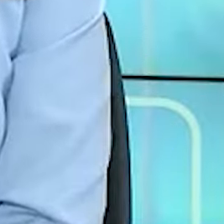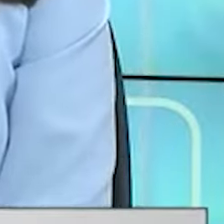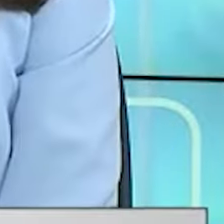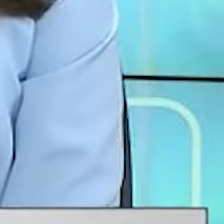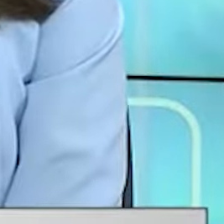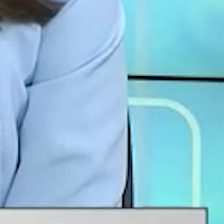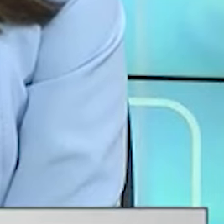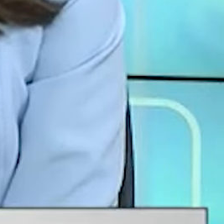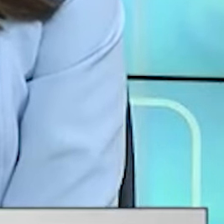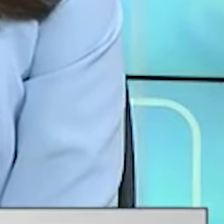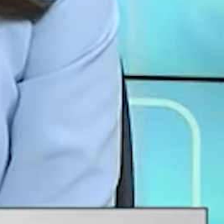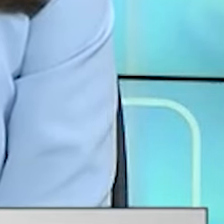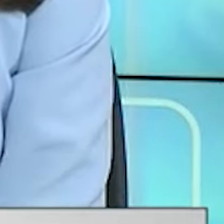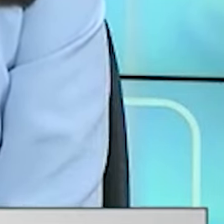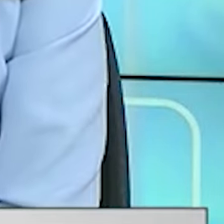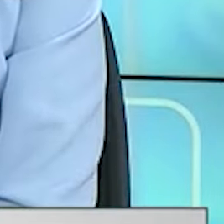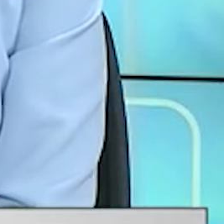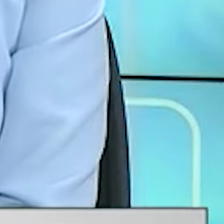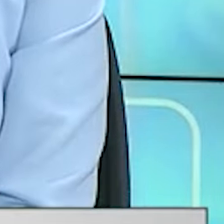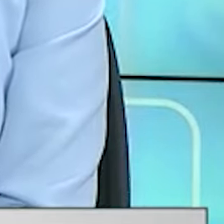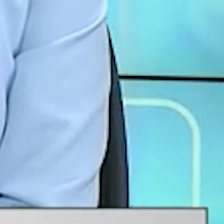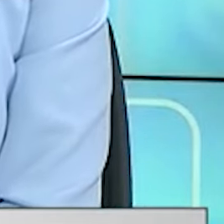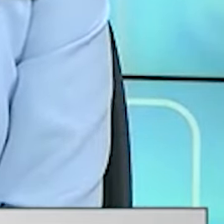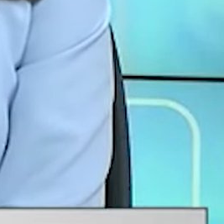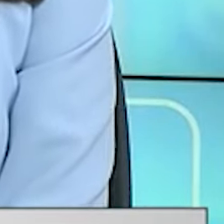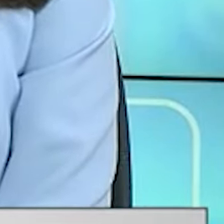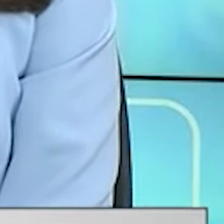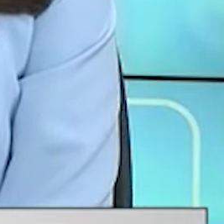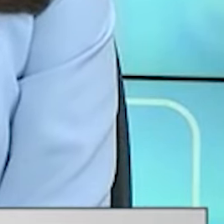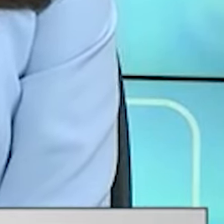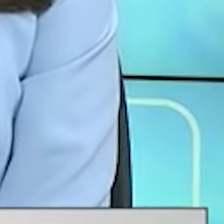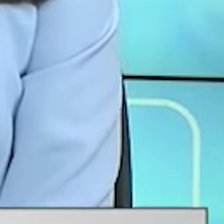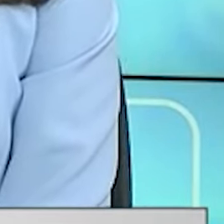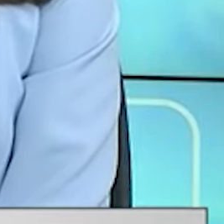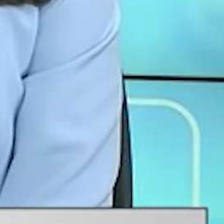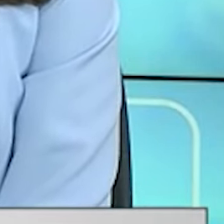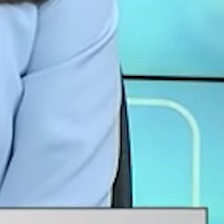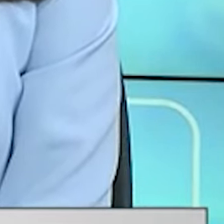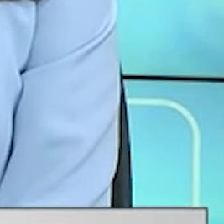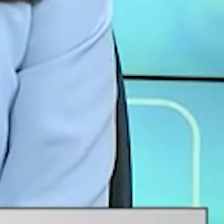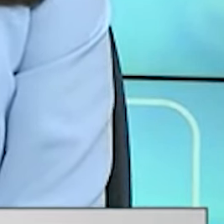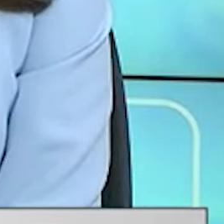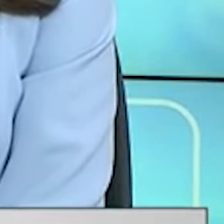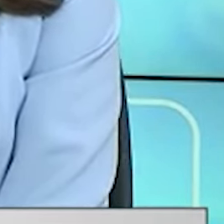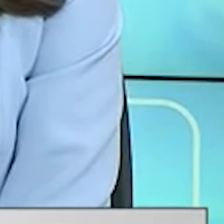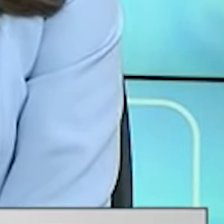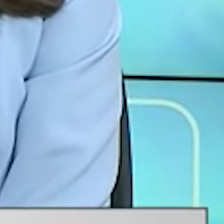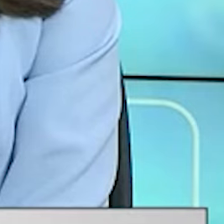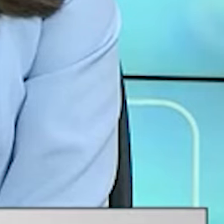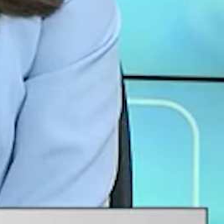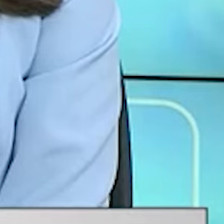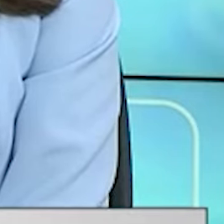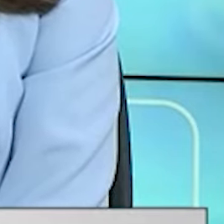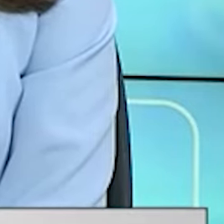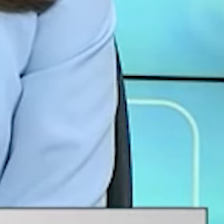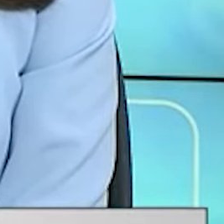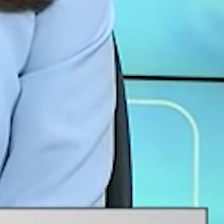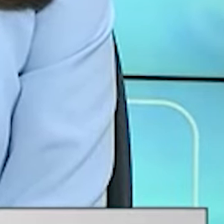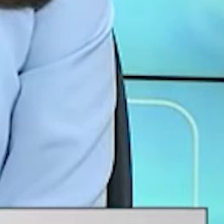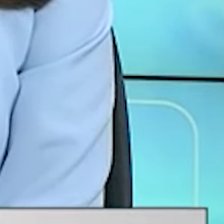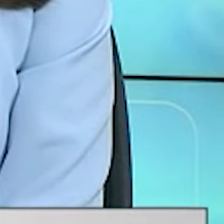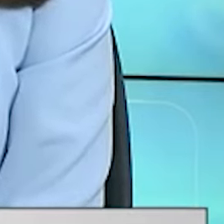barranquilleros completan 24 horas sufriendo por una espesa nube de humo que se origina en la isla 1972 y continúa al